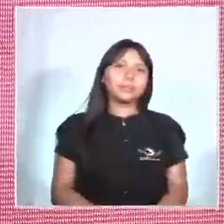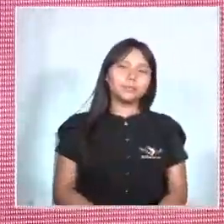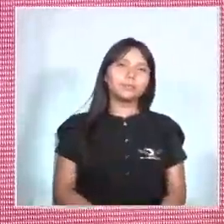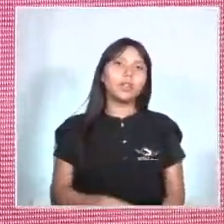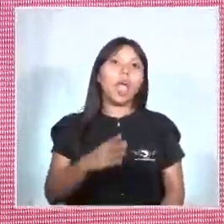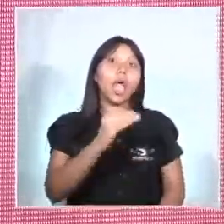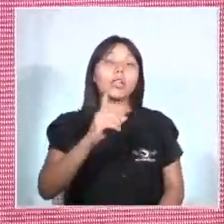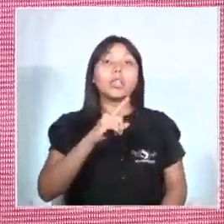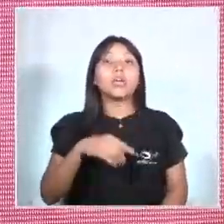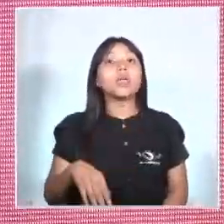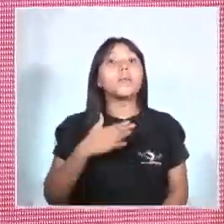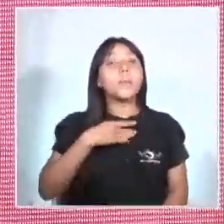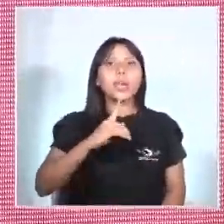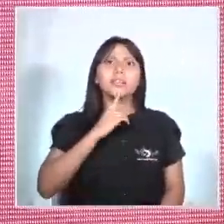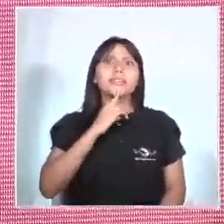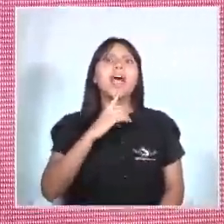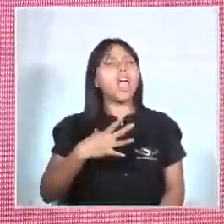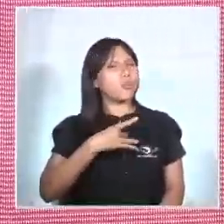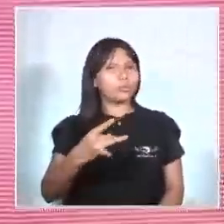Y me está gustando esta ciudad.